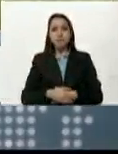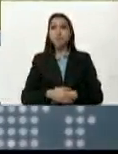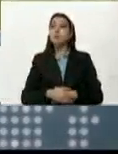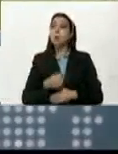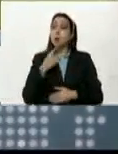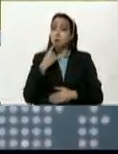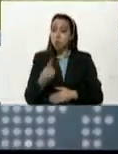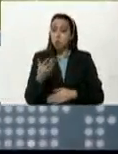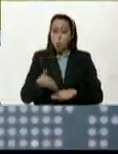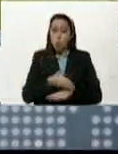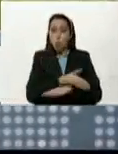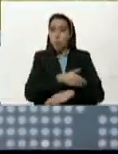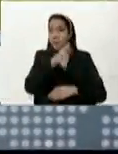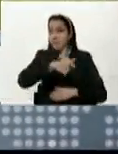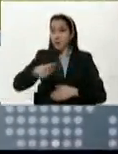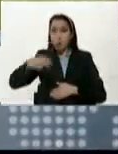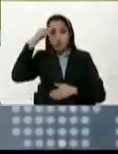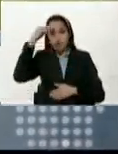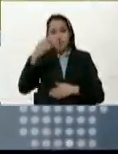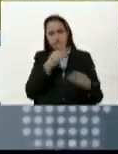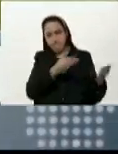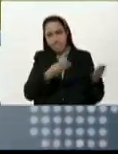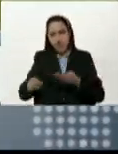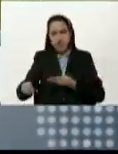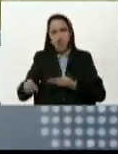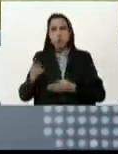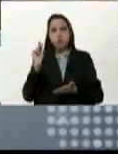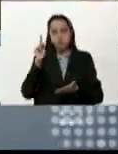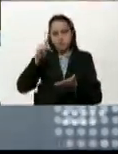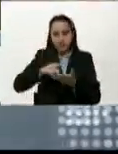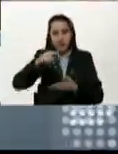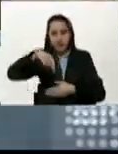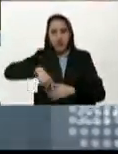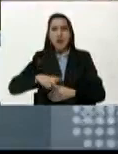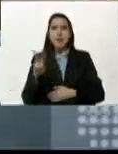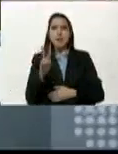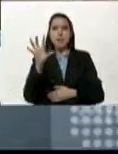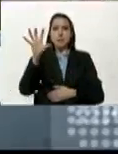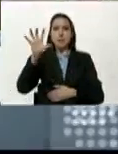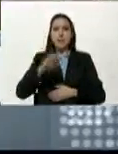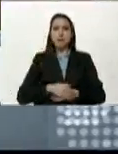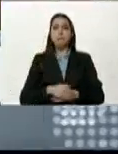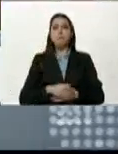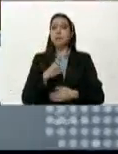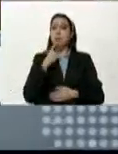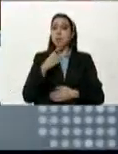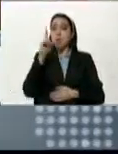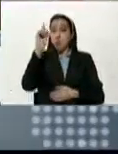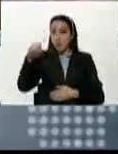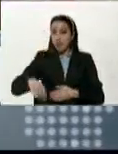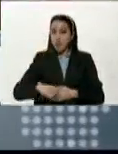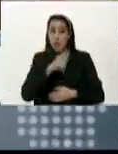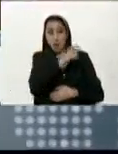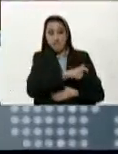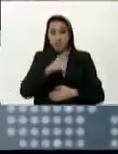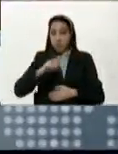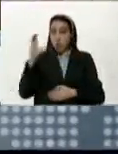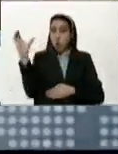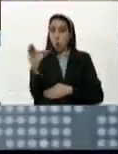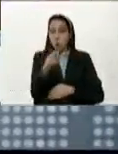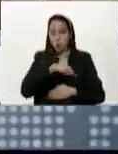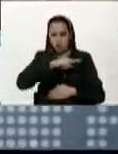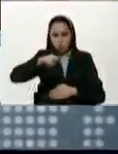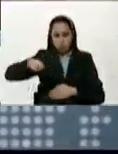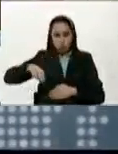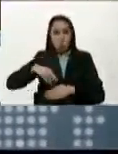así como le acabo de decir a los mexicanos bienvenido méxico a venezuela y le digo a los colombianos hemos abierto